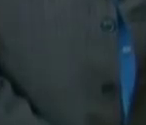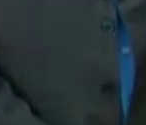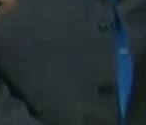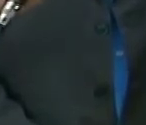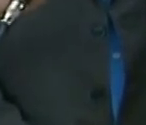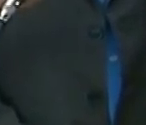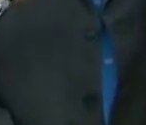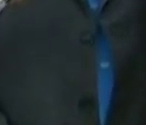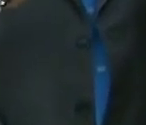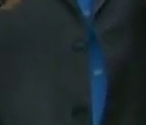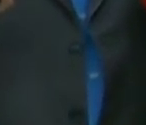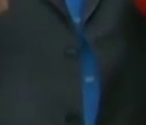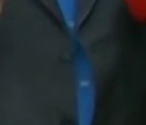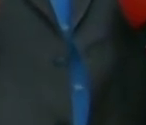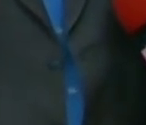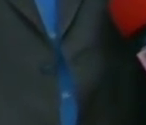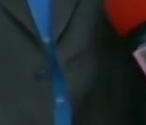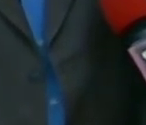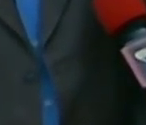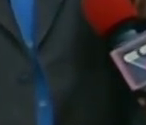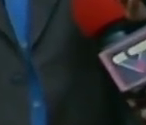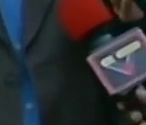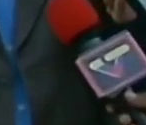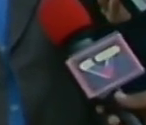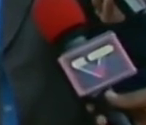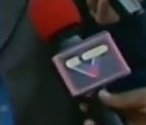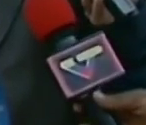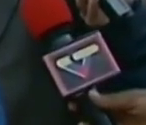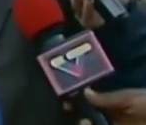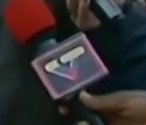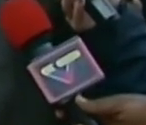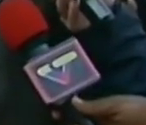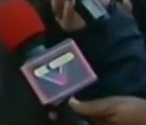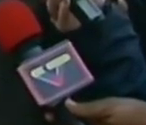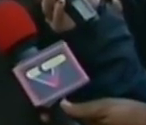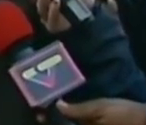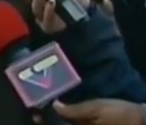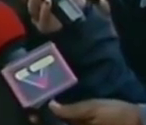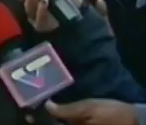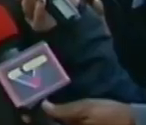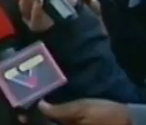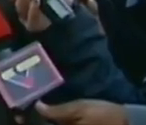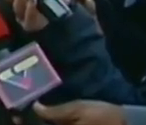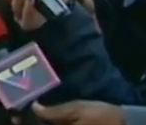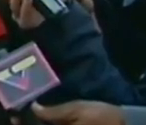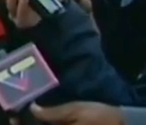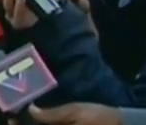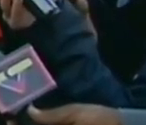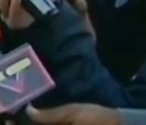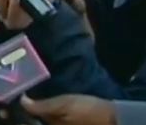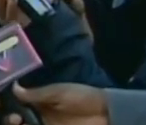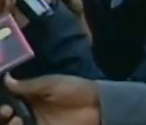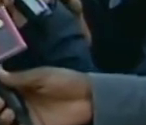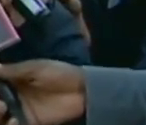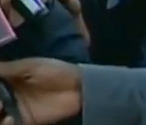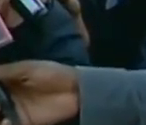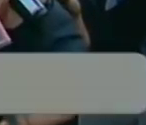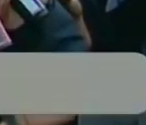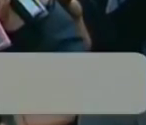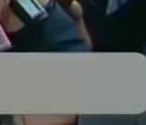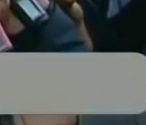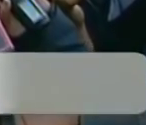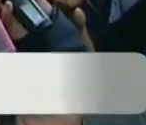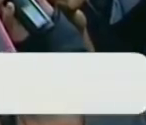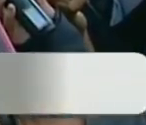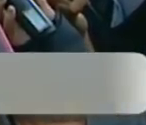hoy ha sido aprobado. Bueno, efectivamente, acabamos de aprobar en la Asamblea Nacional Constituyente, la sesión plenaria de hoy,